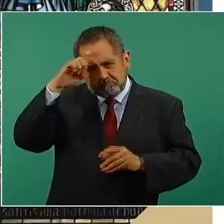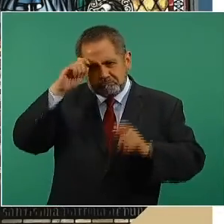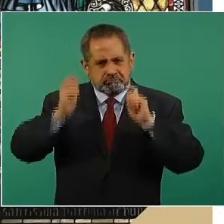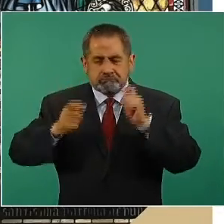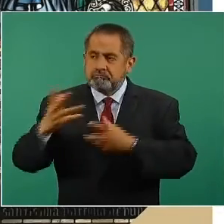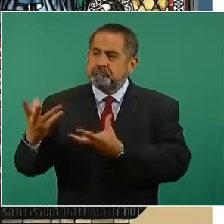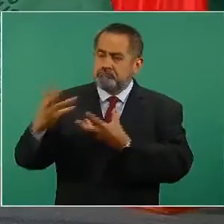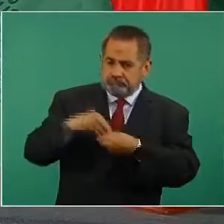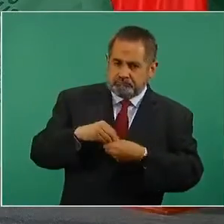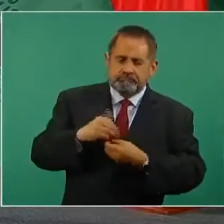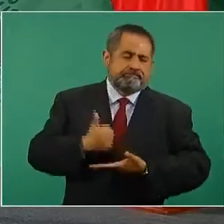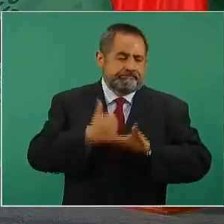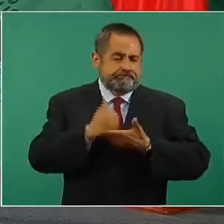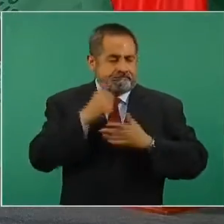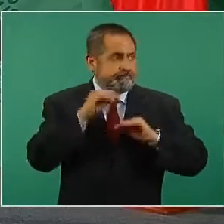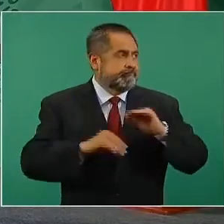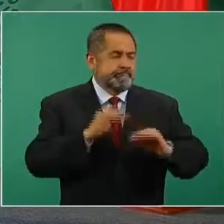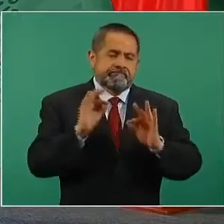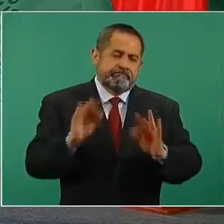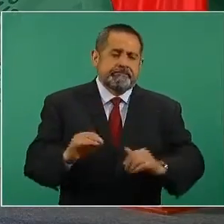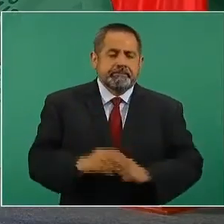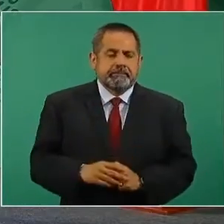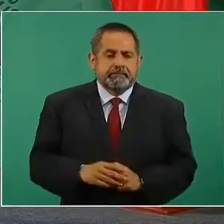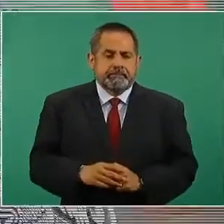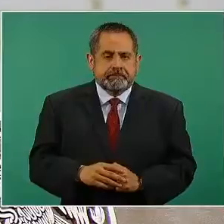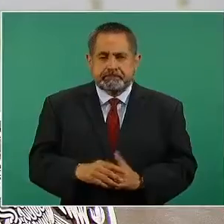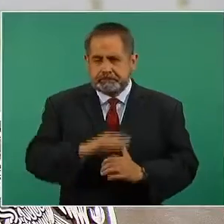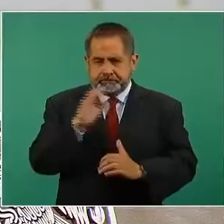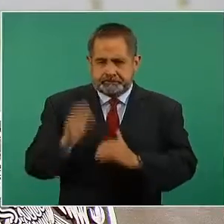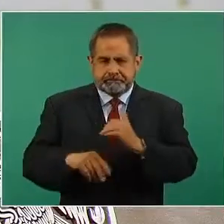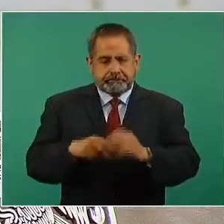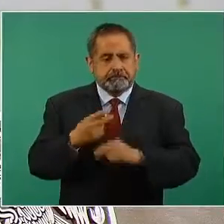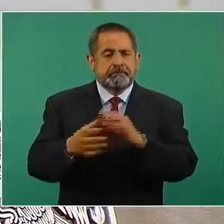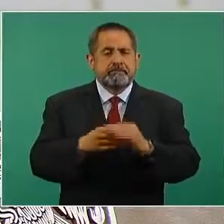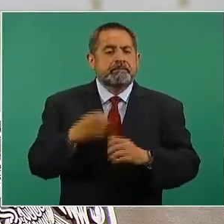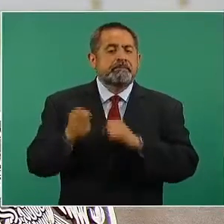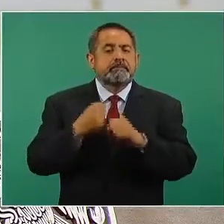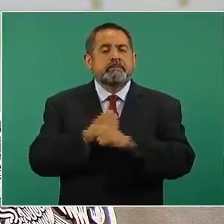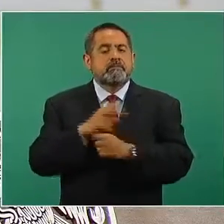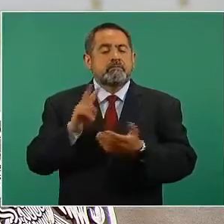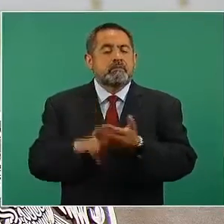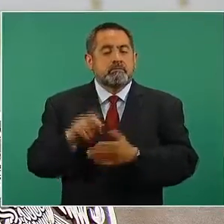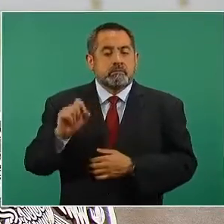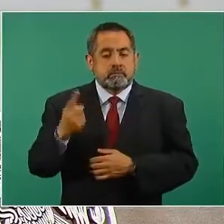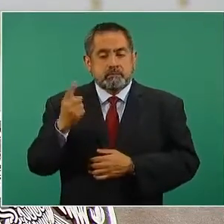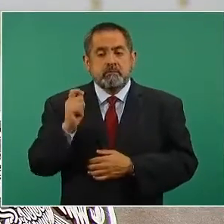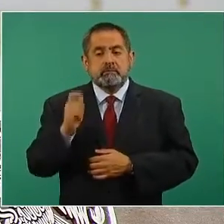asesoría y apoyo en especie. Y pues para concluir, en el 2021 el